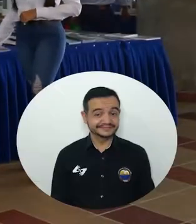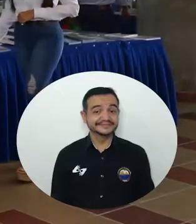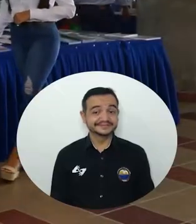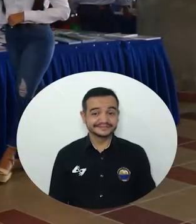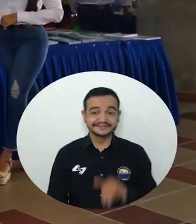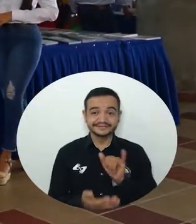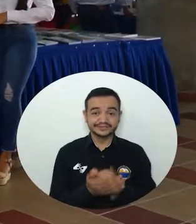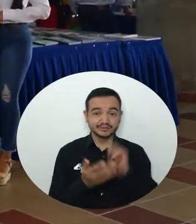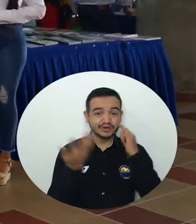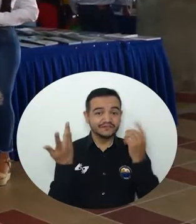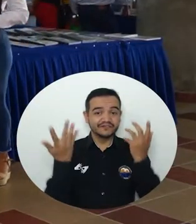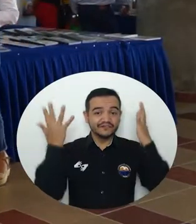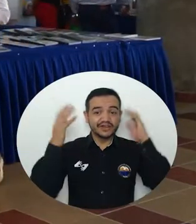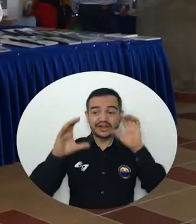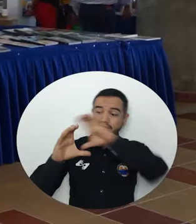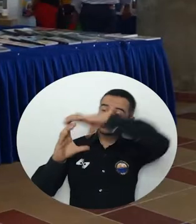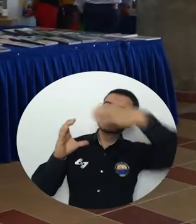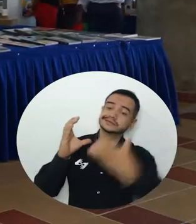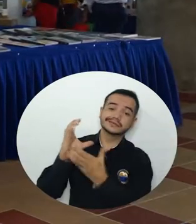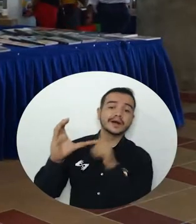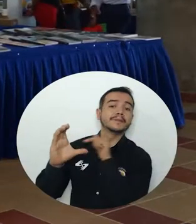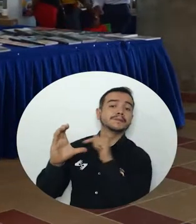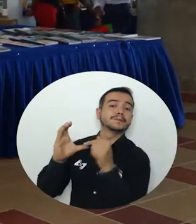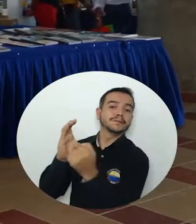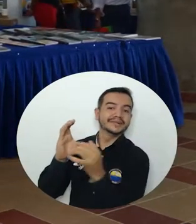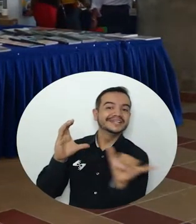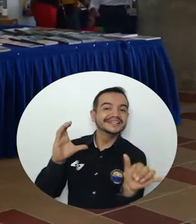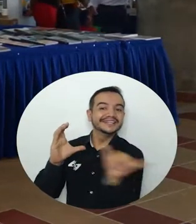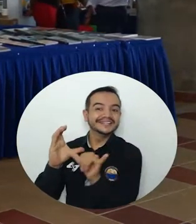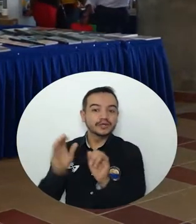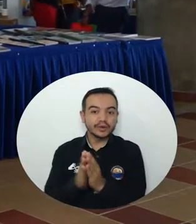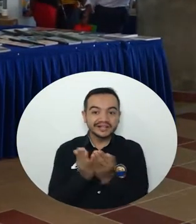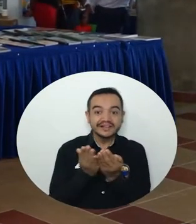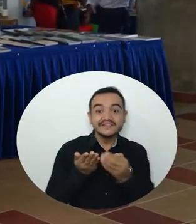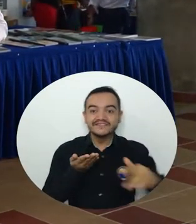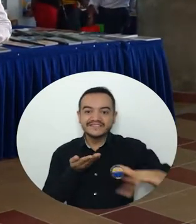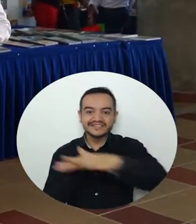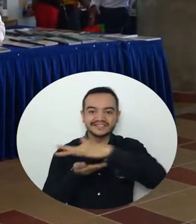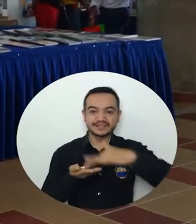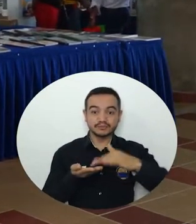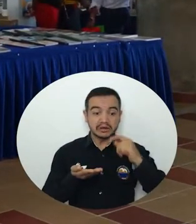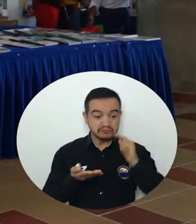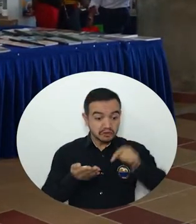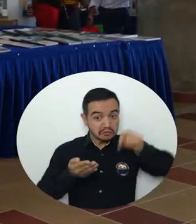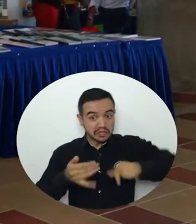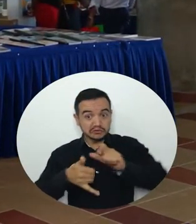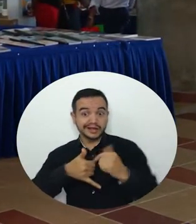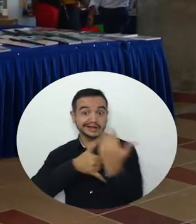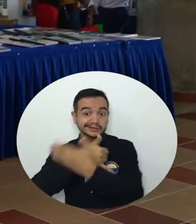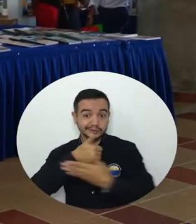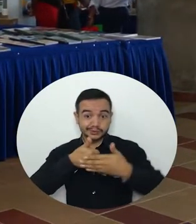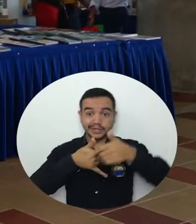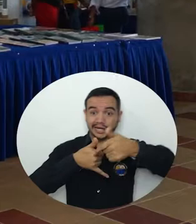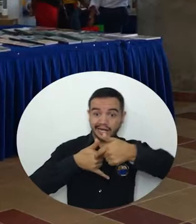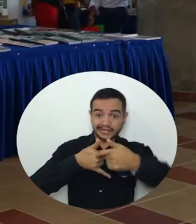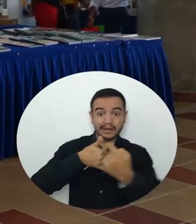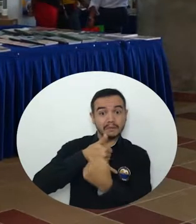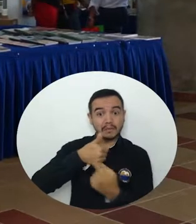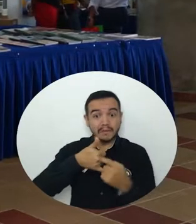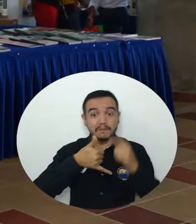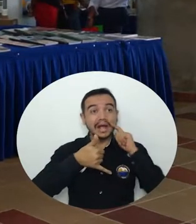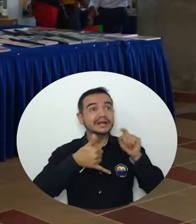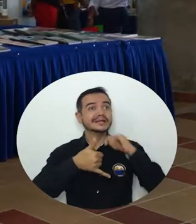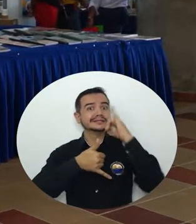Al igual que cada feria que se realiza en el mundo, FILSMAR se ratificó como el escenario idóneo para que autores locales, nacionales e